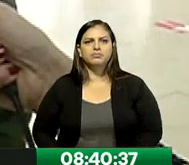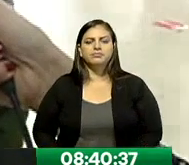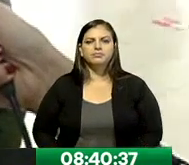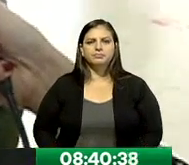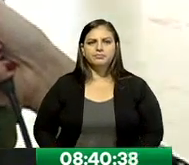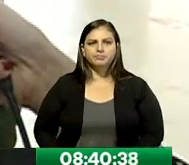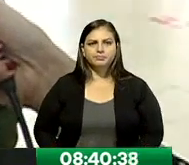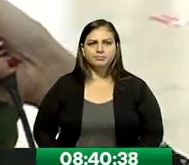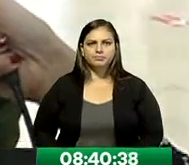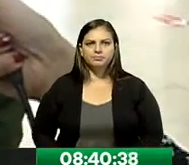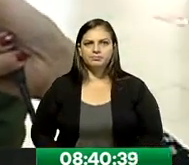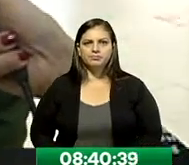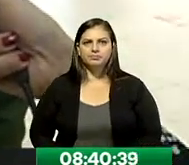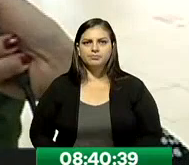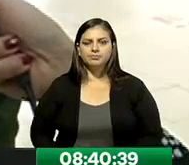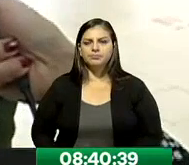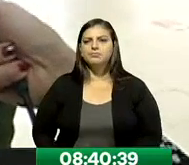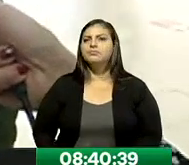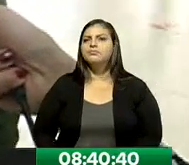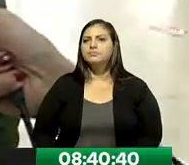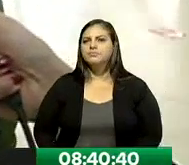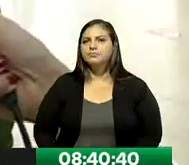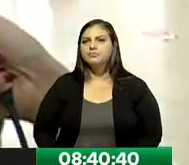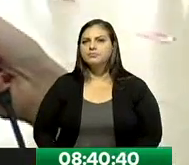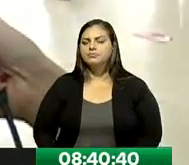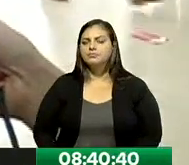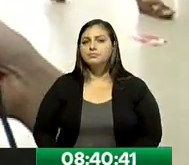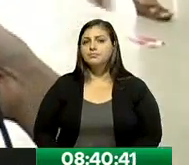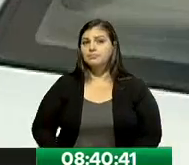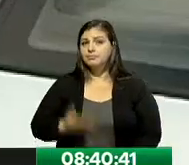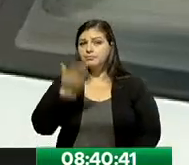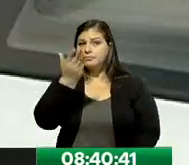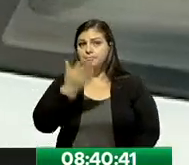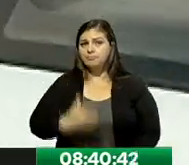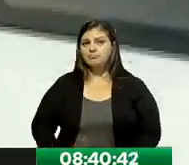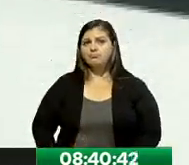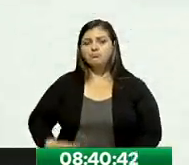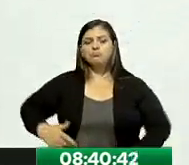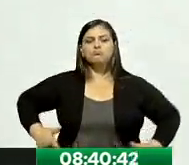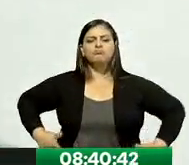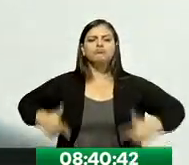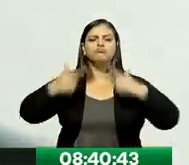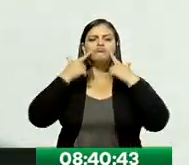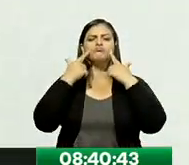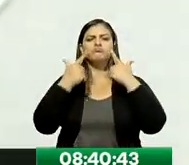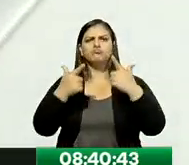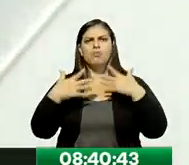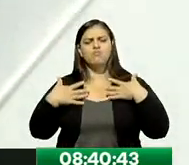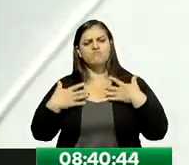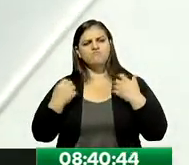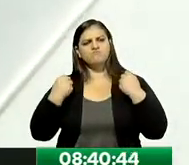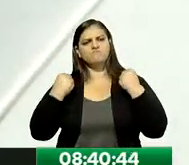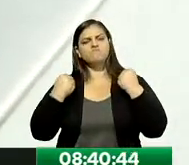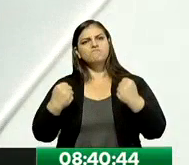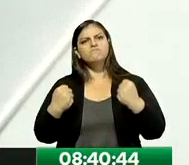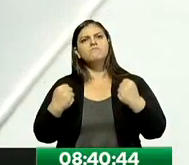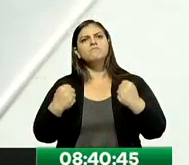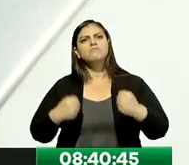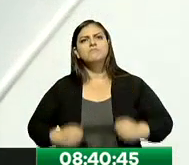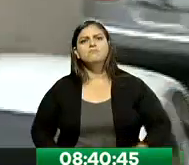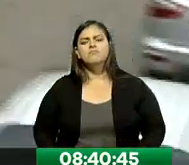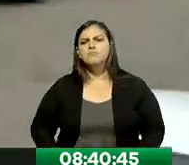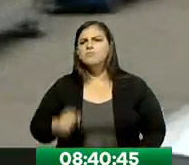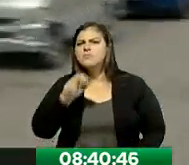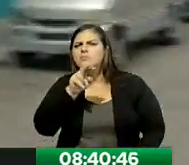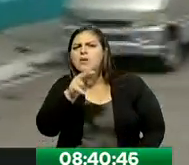¿Por qué asustarme yo? Solo temor a Dios. Este guardia de seguridad fue valiente y evitó que el sujeto huya tras robar enseres en un centro